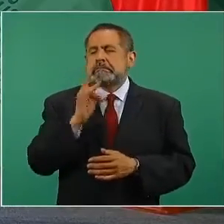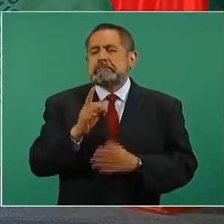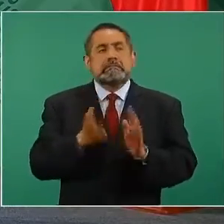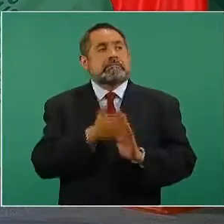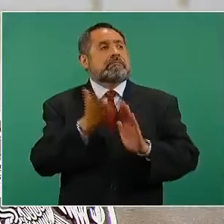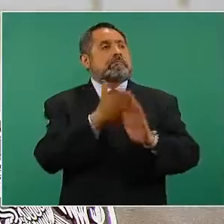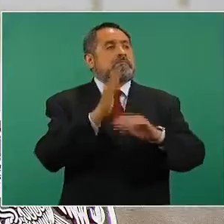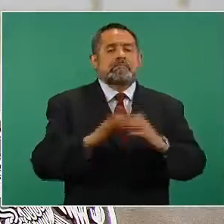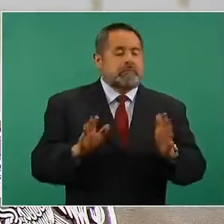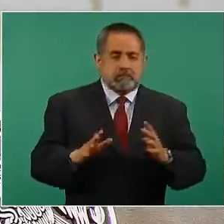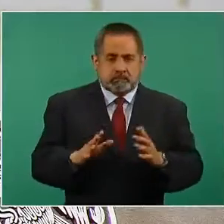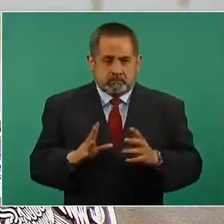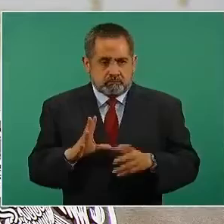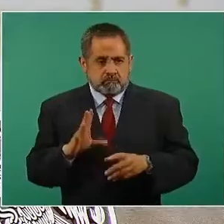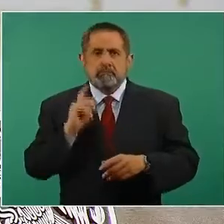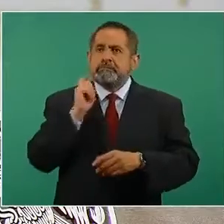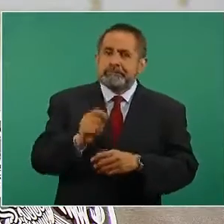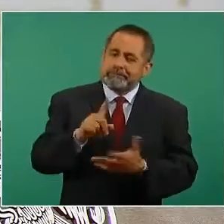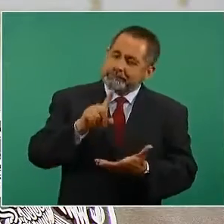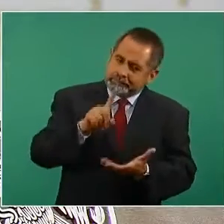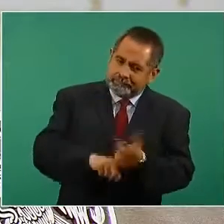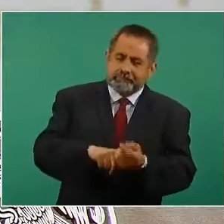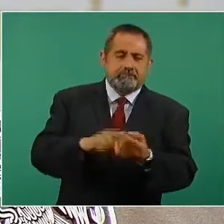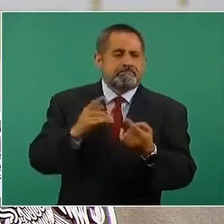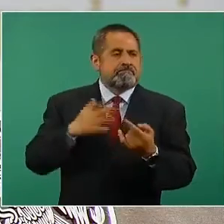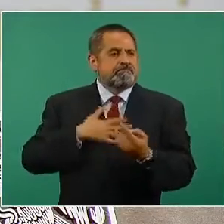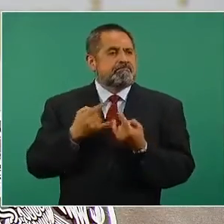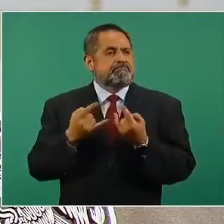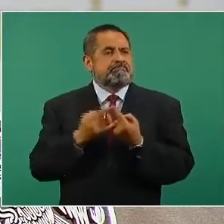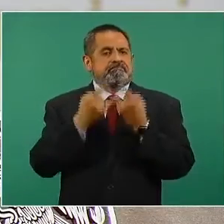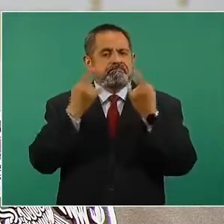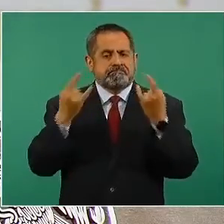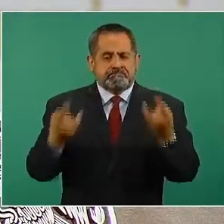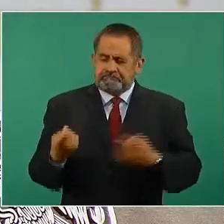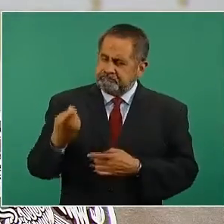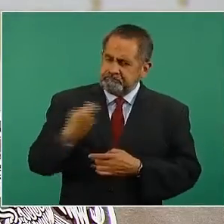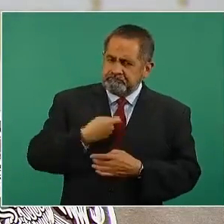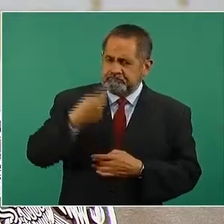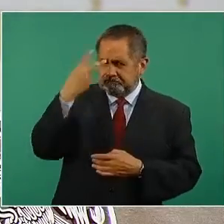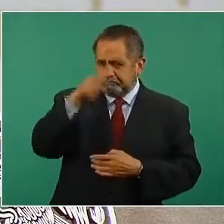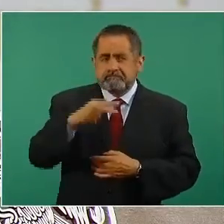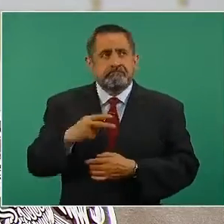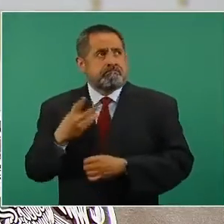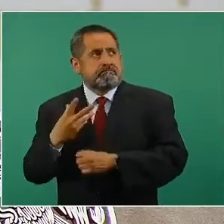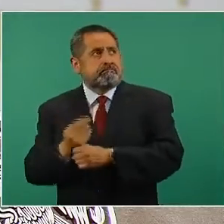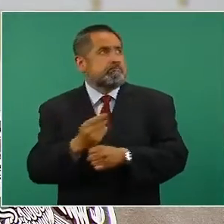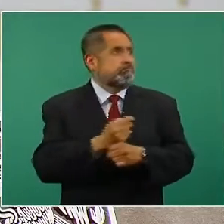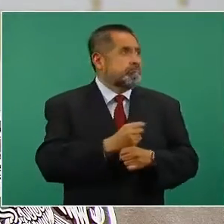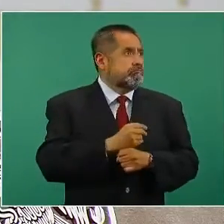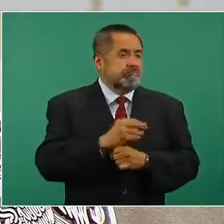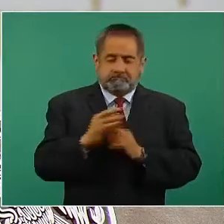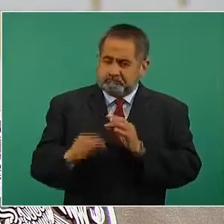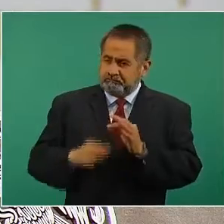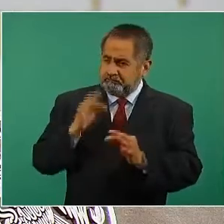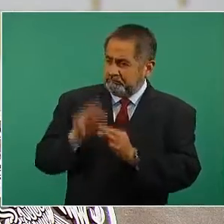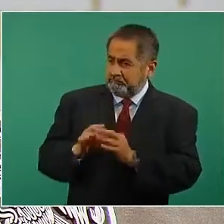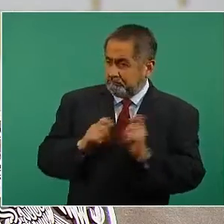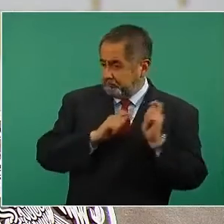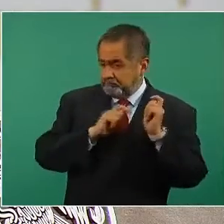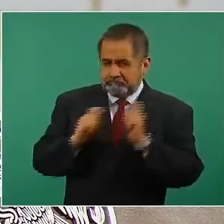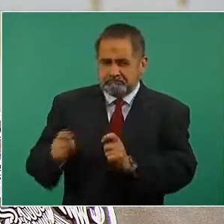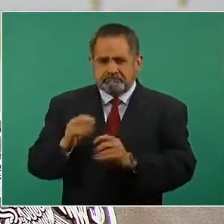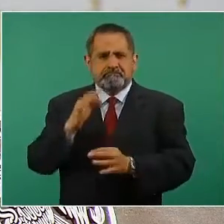estamos reconstruyendo parte de nuestra historia y nuestra identidad, y pues la emergencia terminará cuando entreguemos el último bien